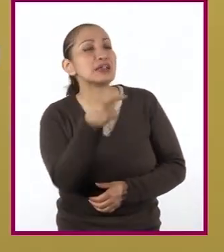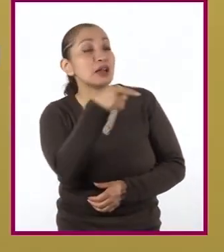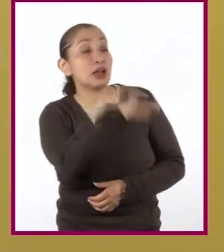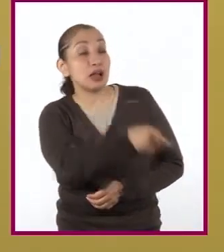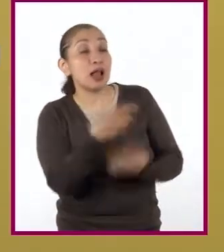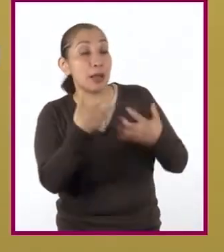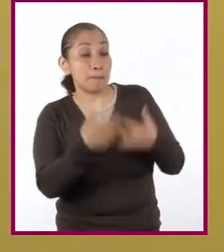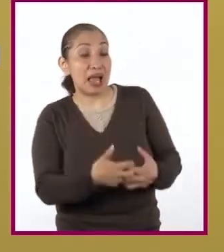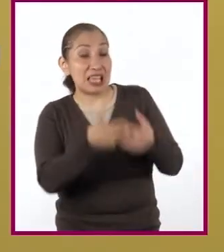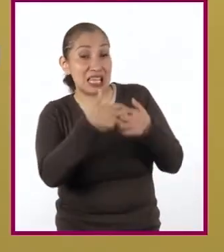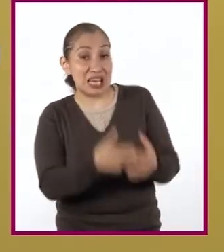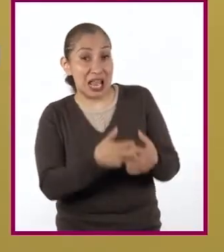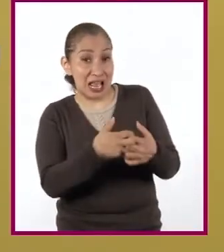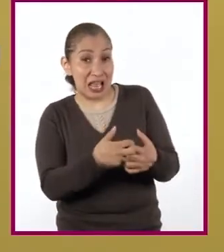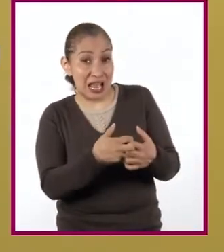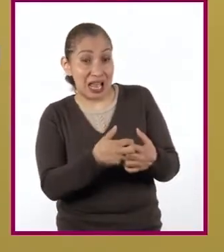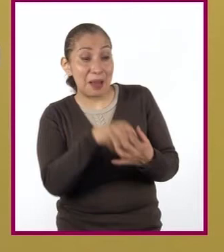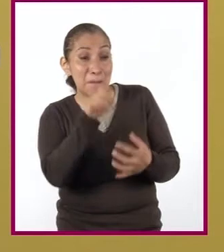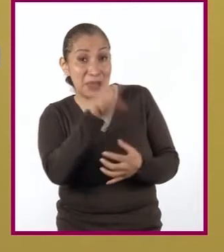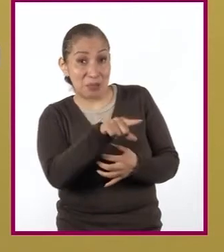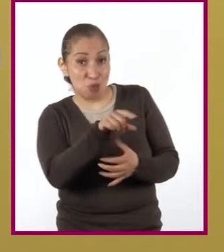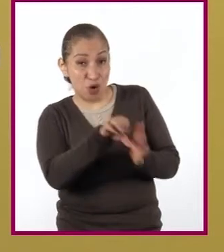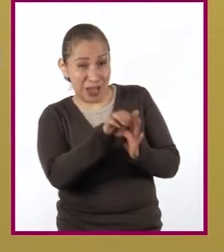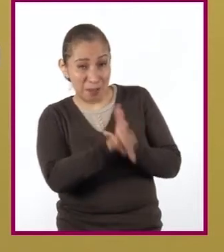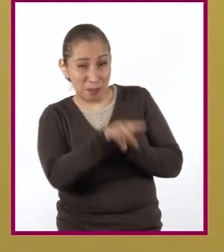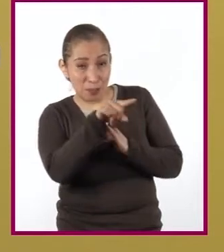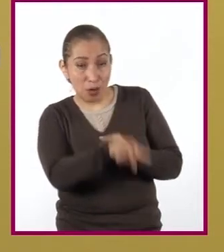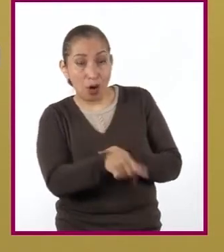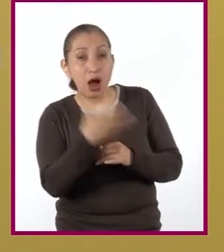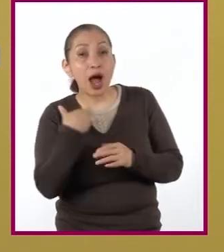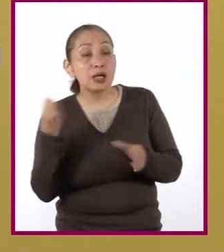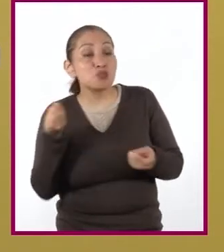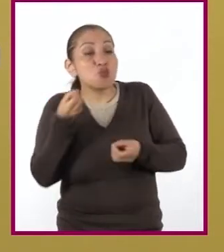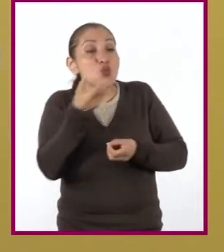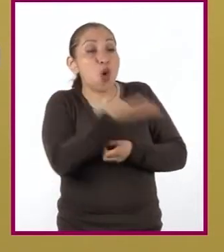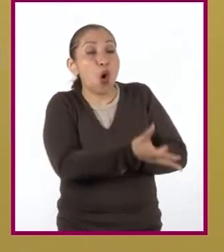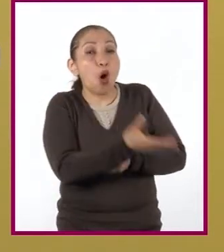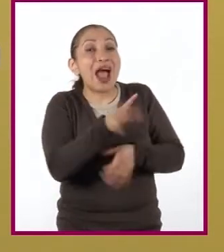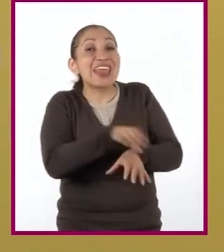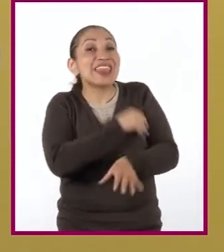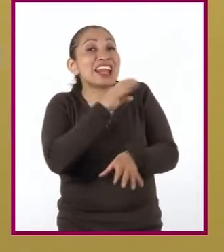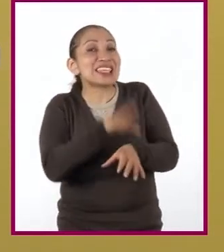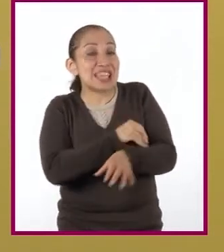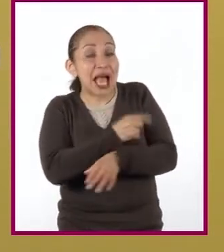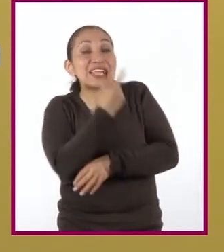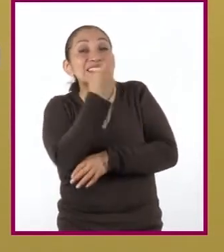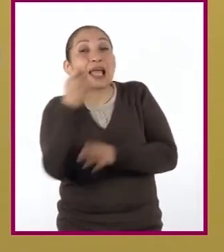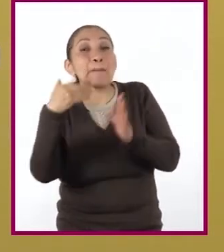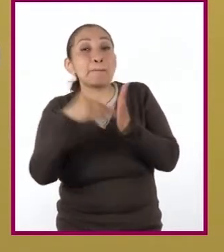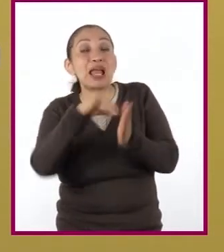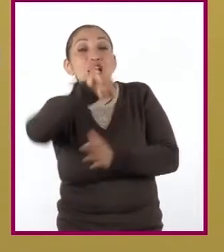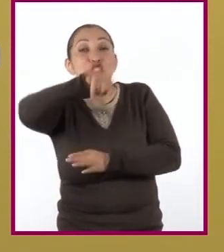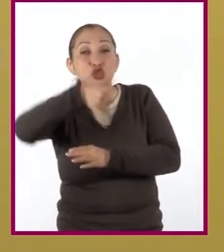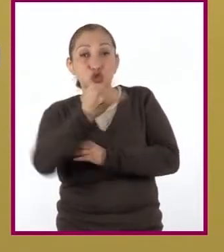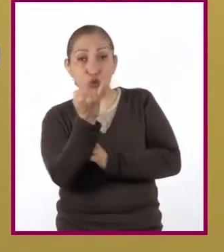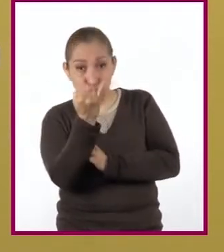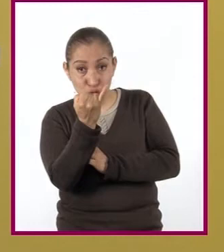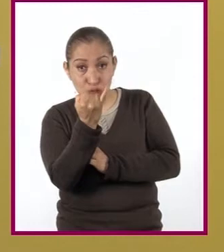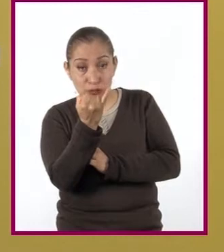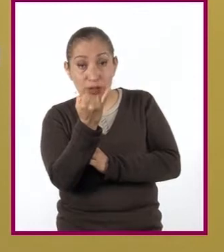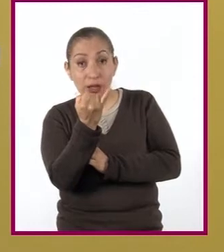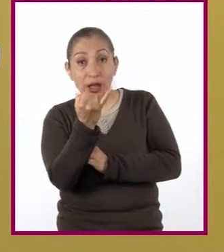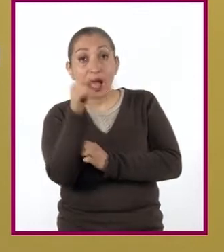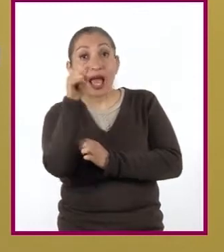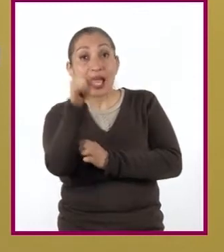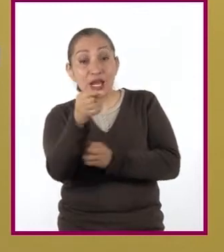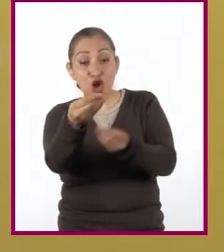indica que a la máquina de este ejemplo se le ha suministrado una energía de 100.000 joules y